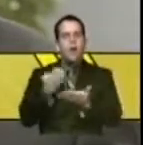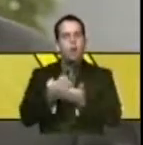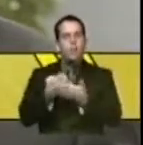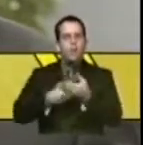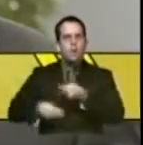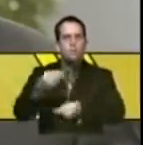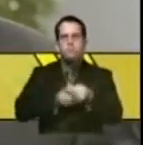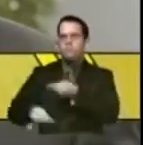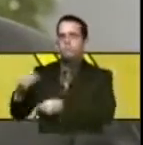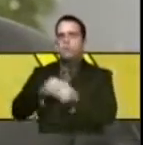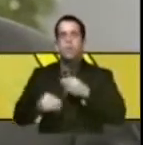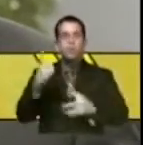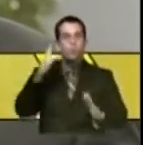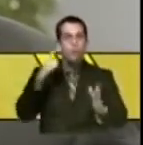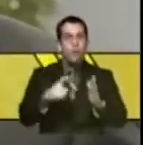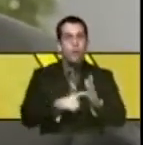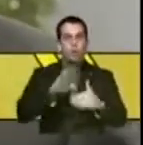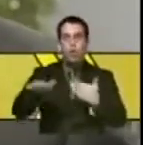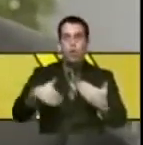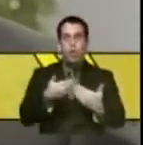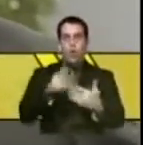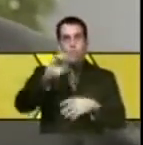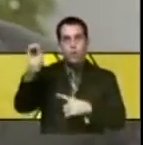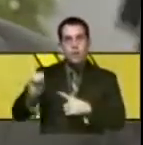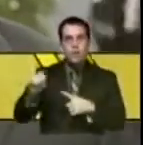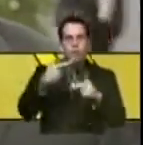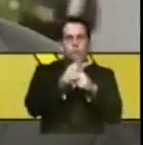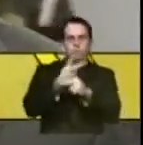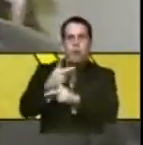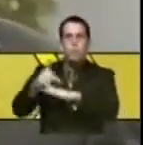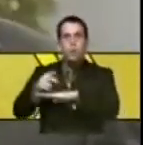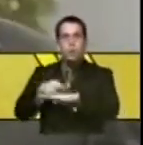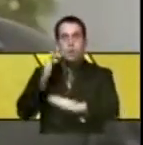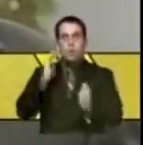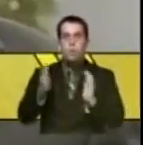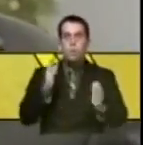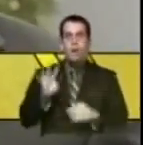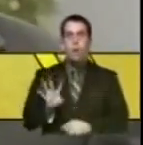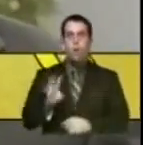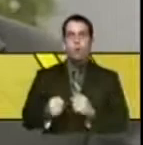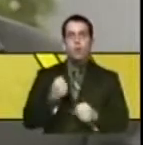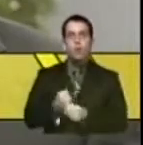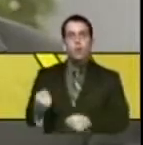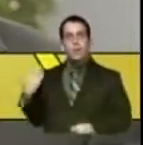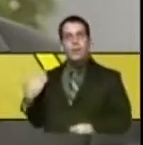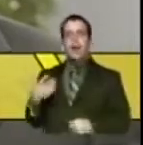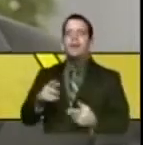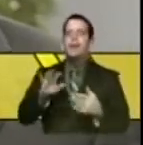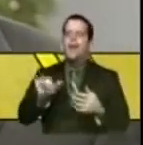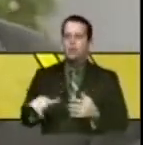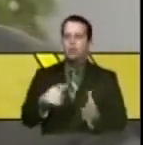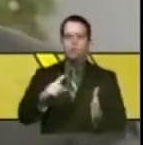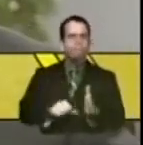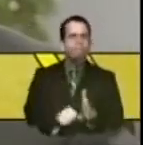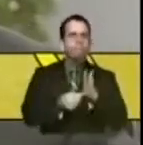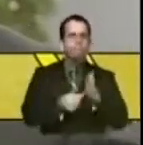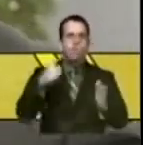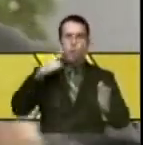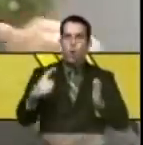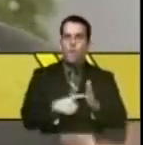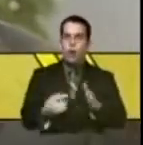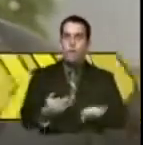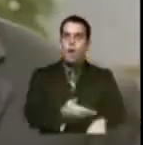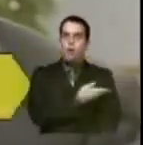los indicadores económicos de Puerto Rico y los comparas cómo estaban hace 4 años atrás, están marcadamente en una mejoría. Y esto